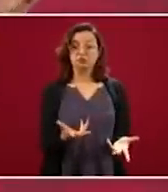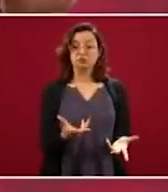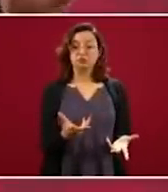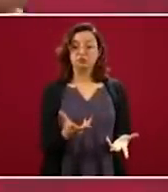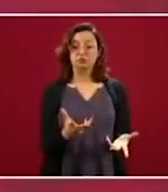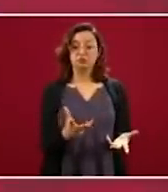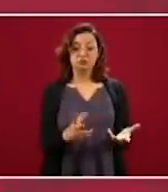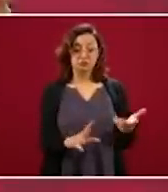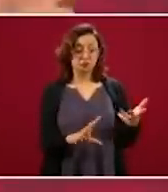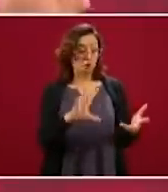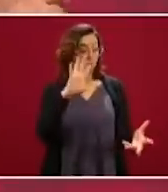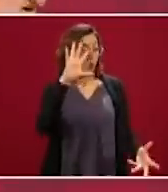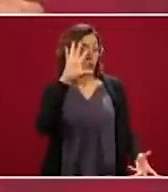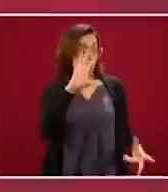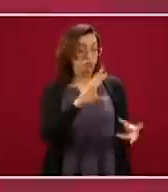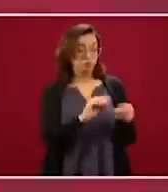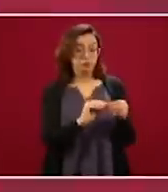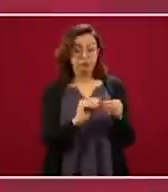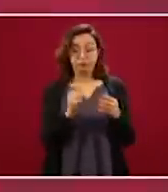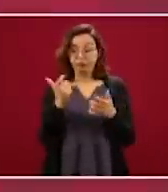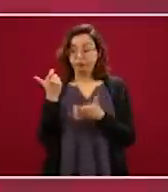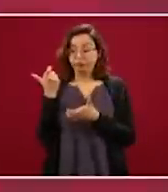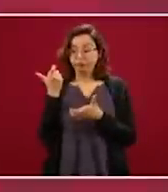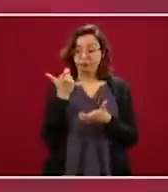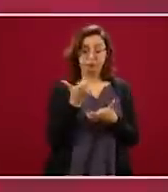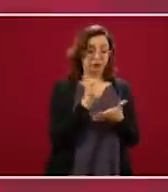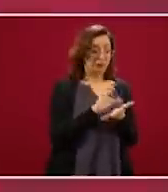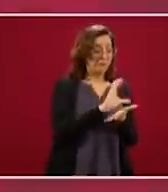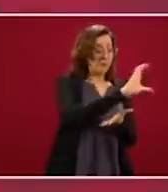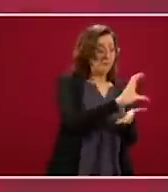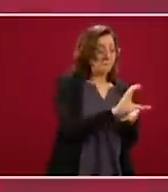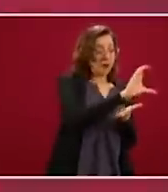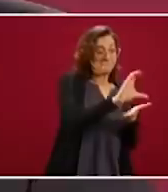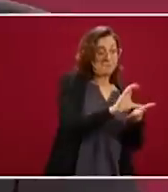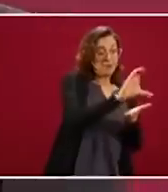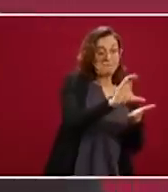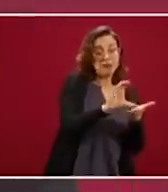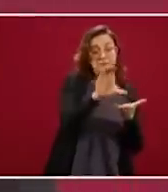Y dispersamos los recursos, o